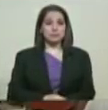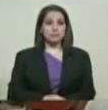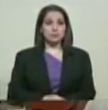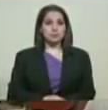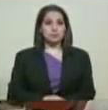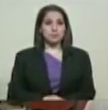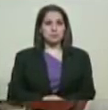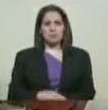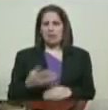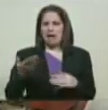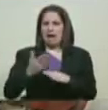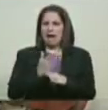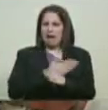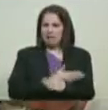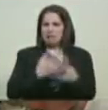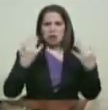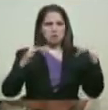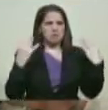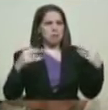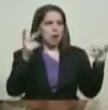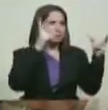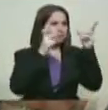Era normal escuchar